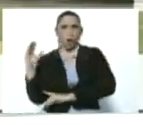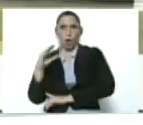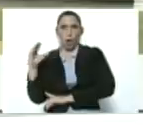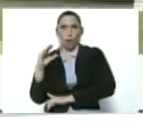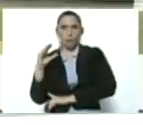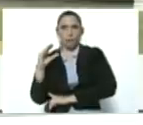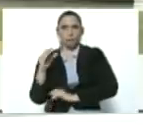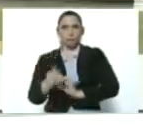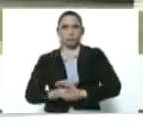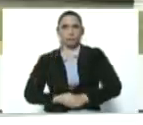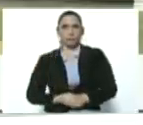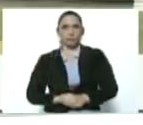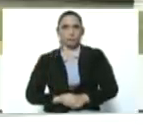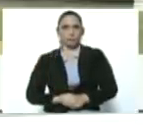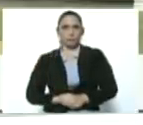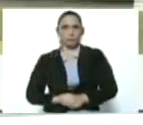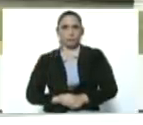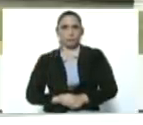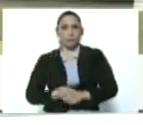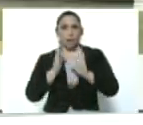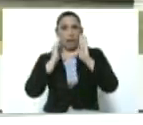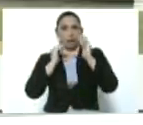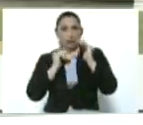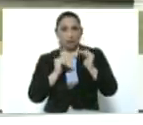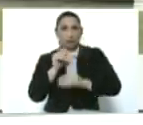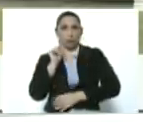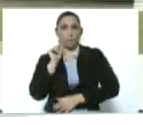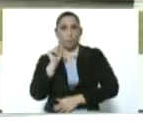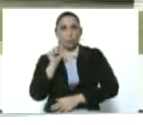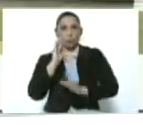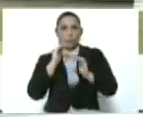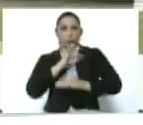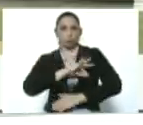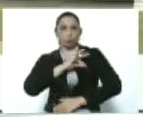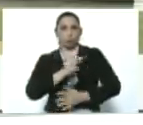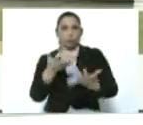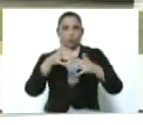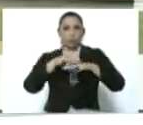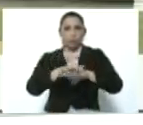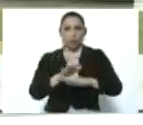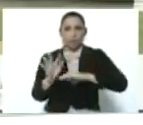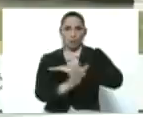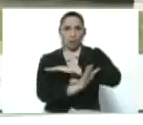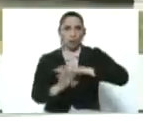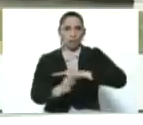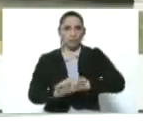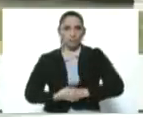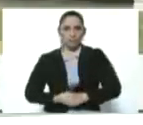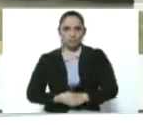colombia atendidos por los puntos de atención social integral fronterizo